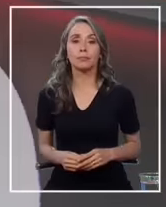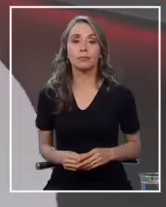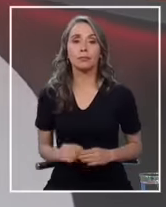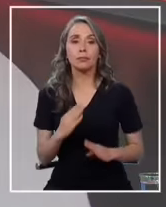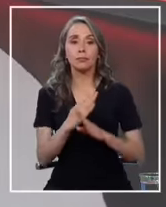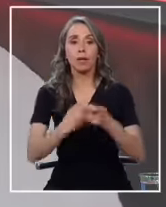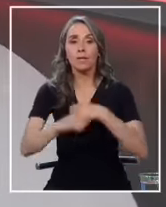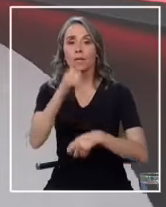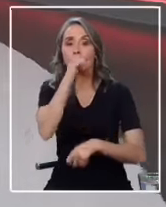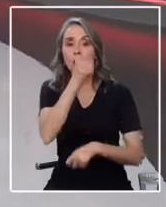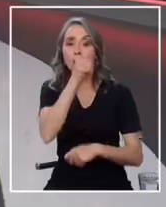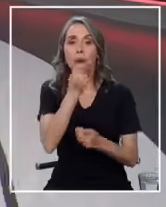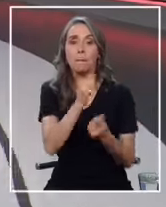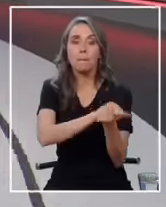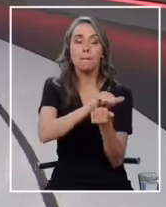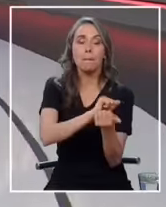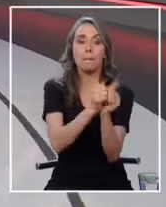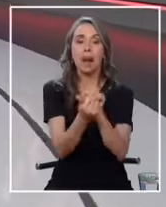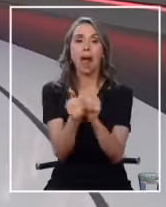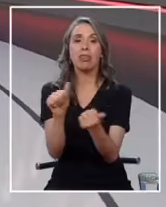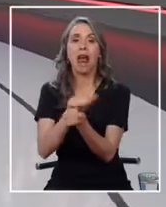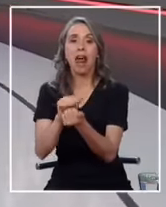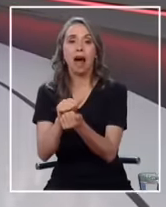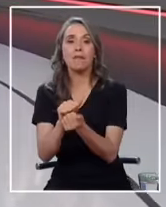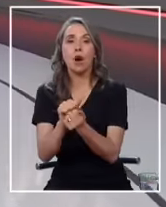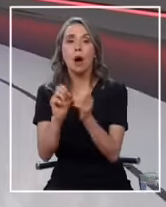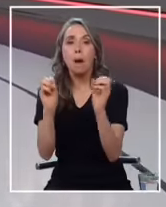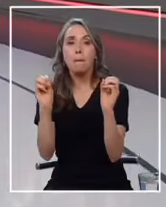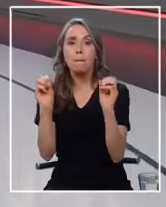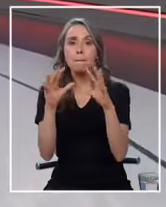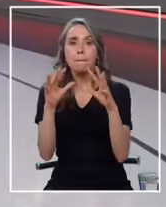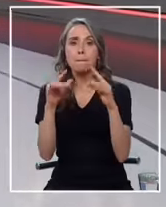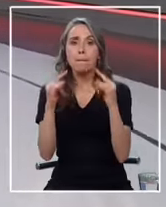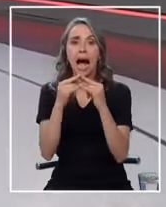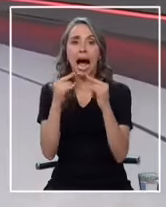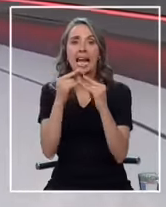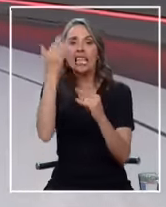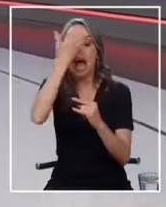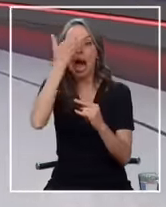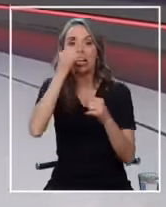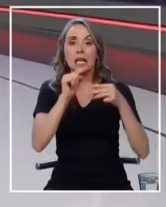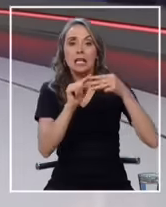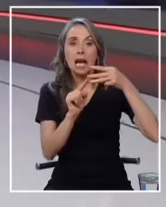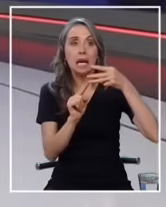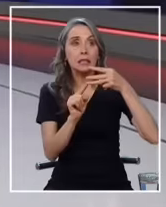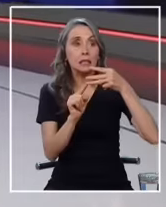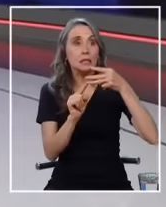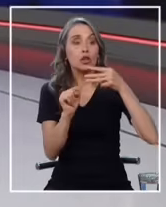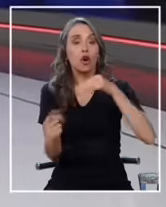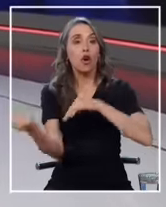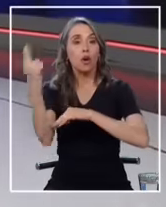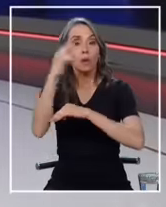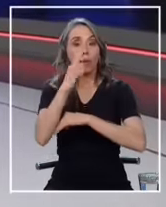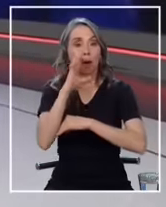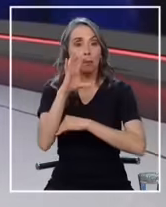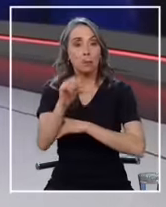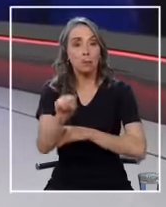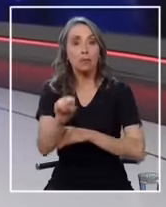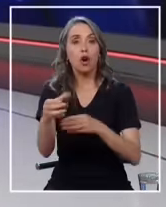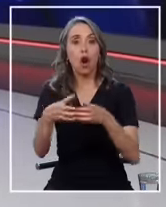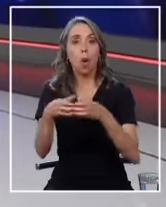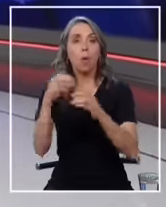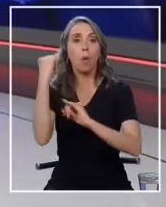Tráfico de drogas, lavado de dinero y magia negra. Estas características se conocieron esta jornada y son de la